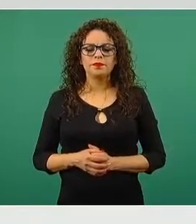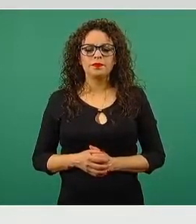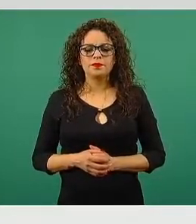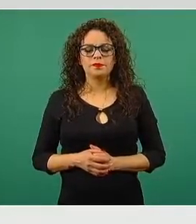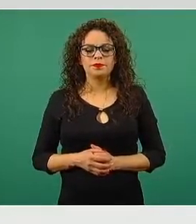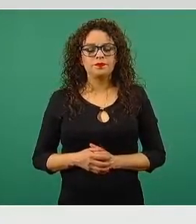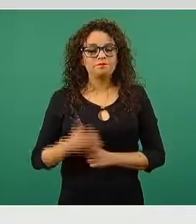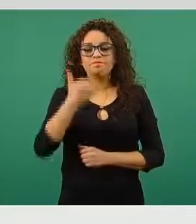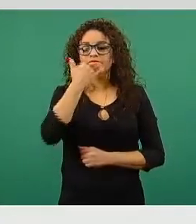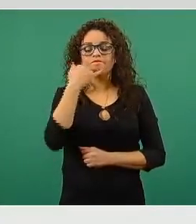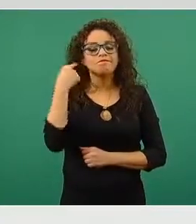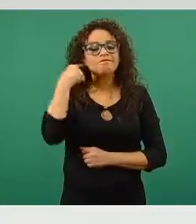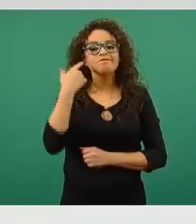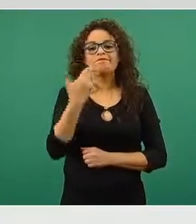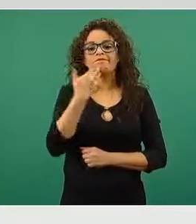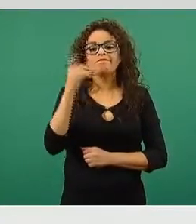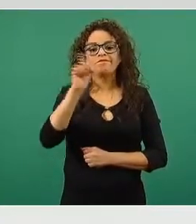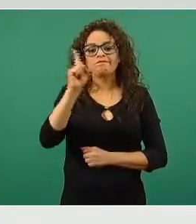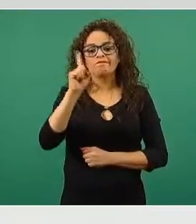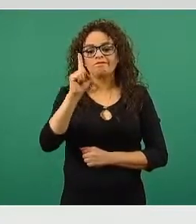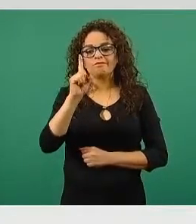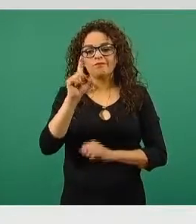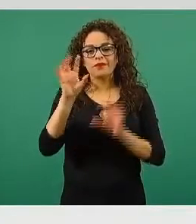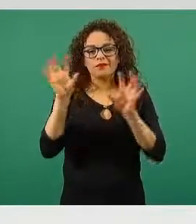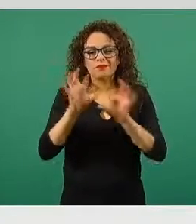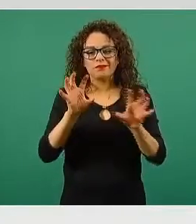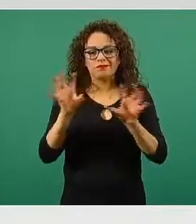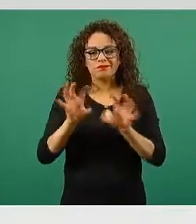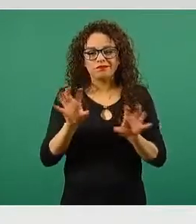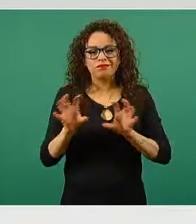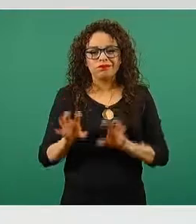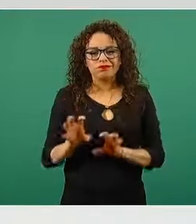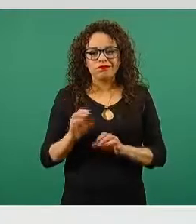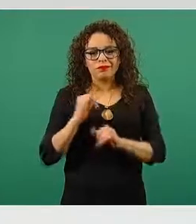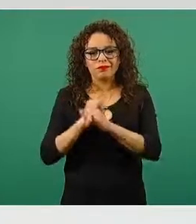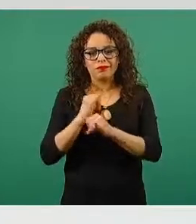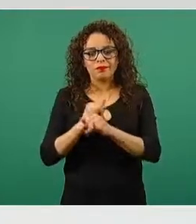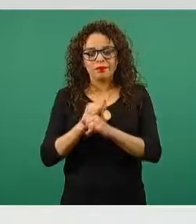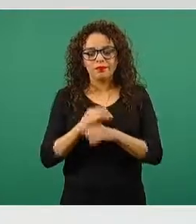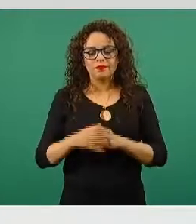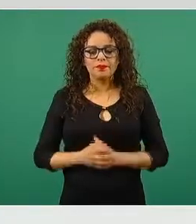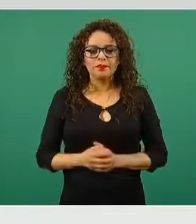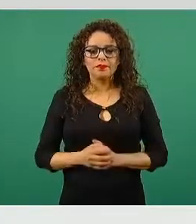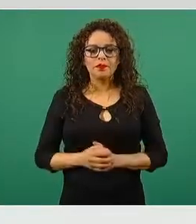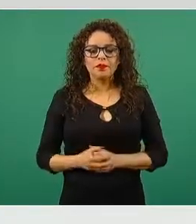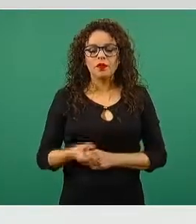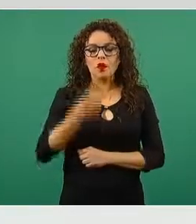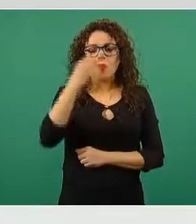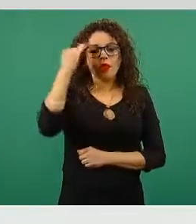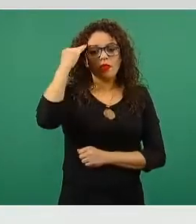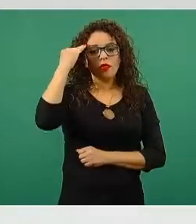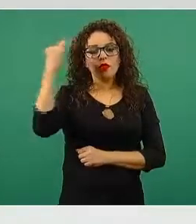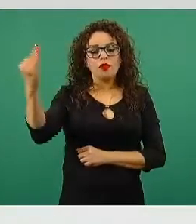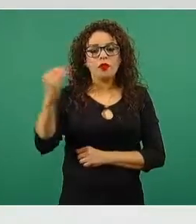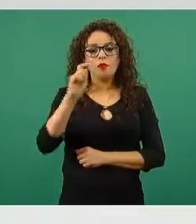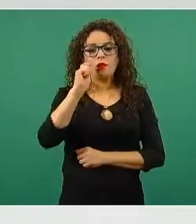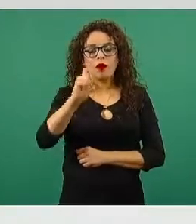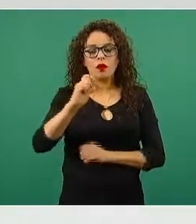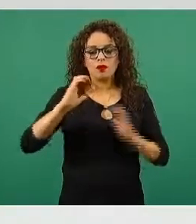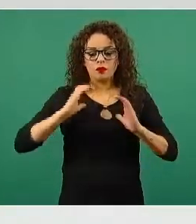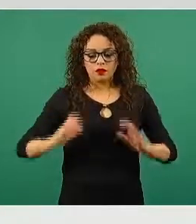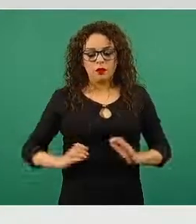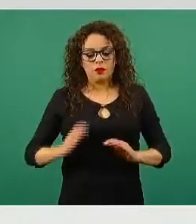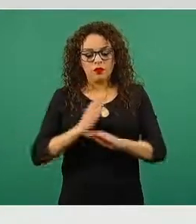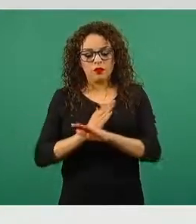dos vacunas. No se ha hablado sobre de cuánto dura la inmunidad de la vacuna del COVID y